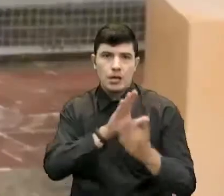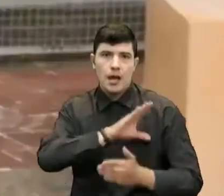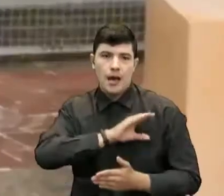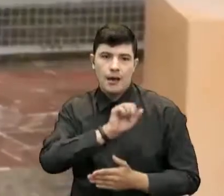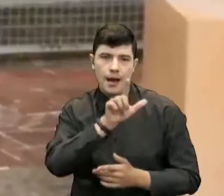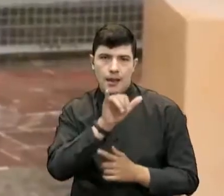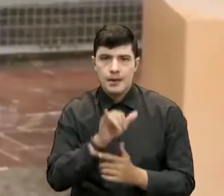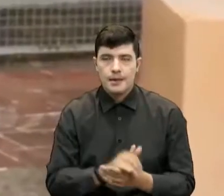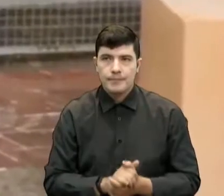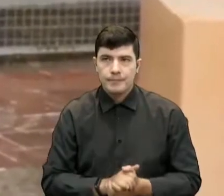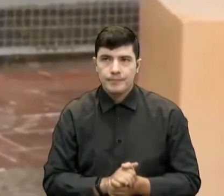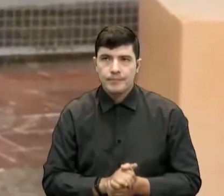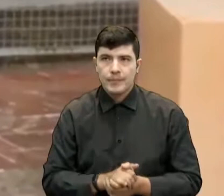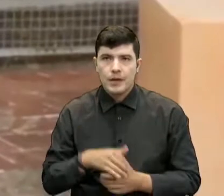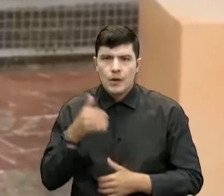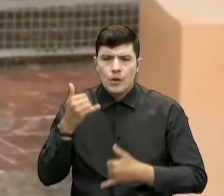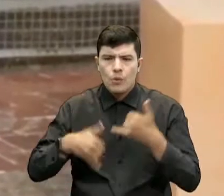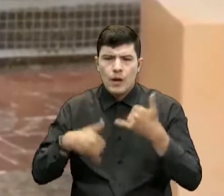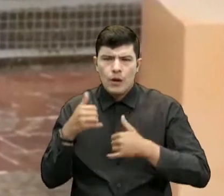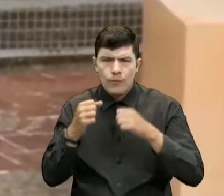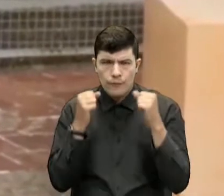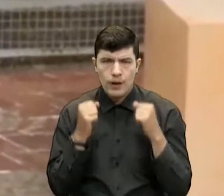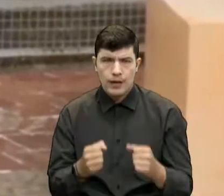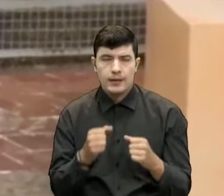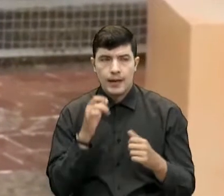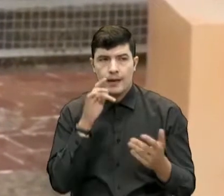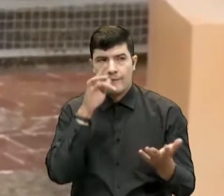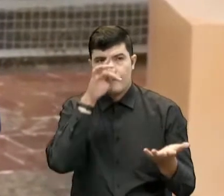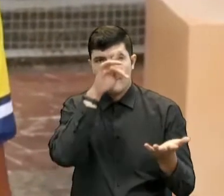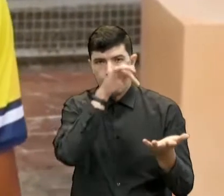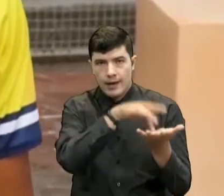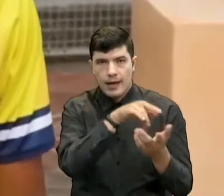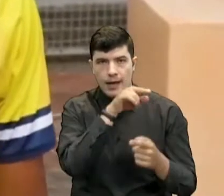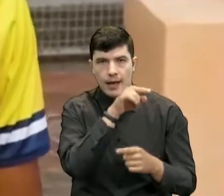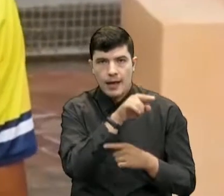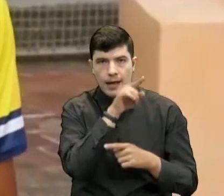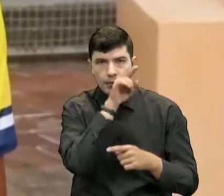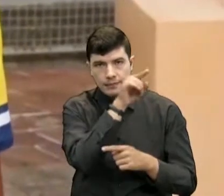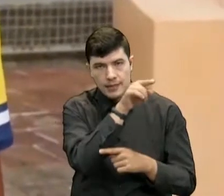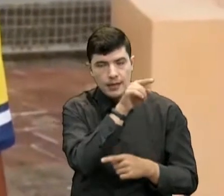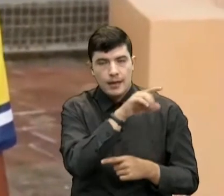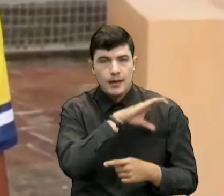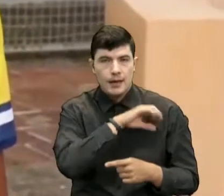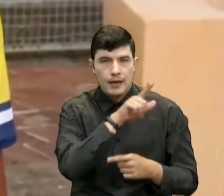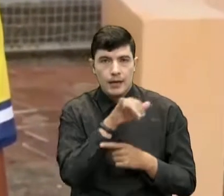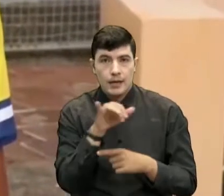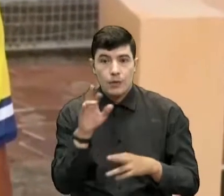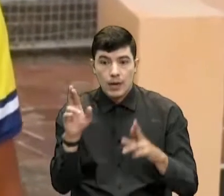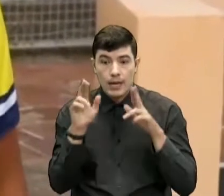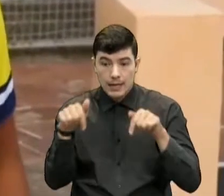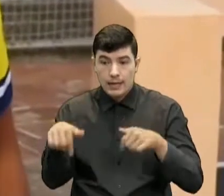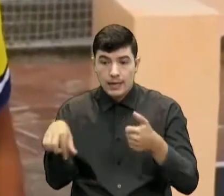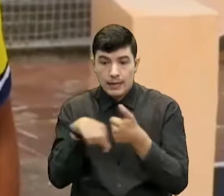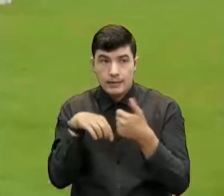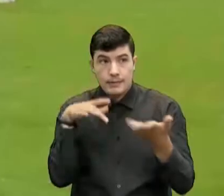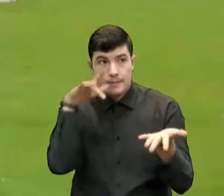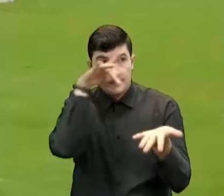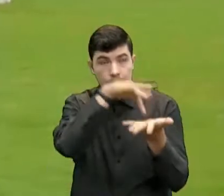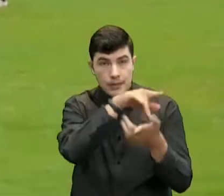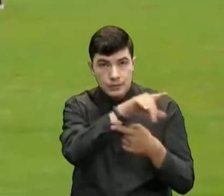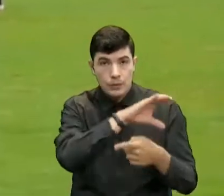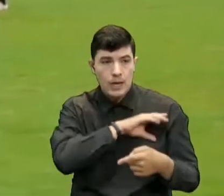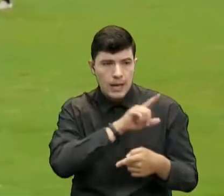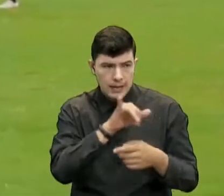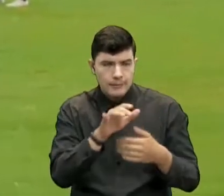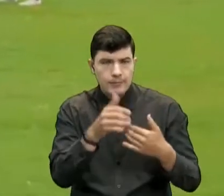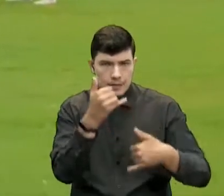que se hace allá en casa y esperamos nosotros poder ir a plantar nuestro juego.